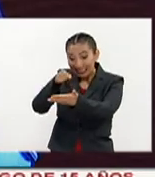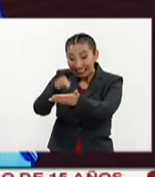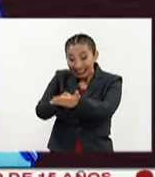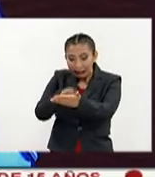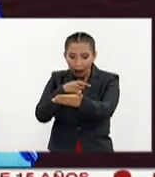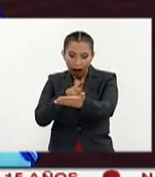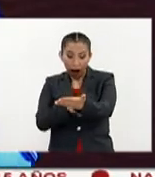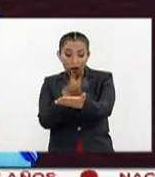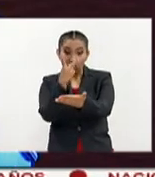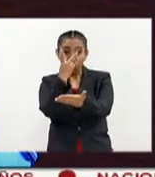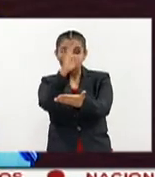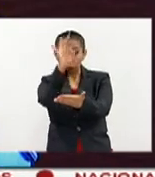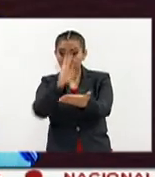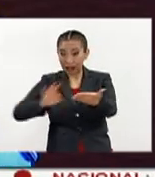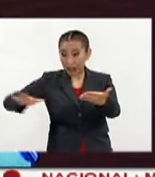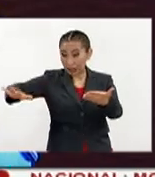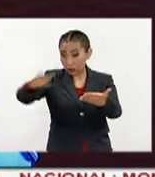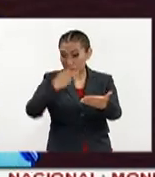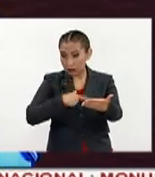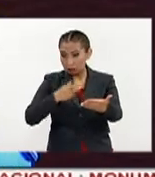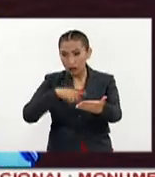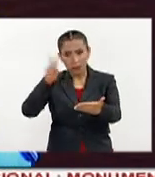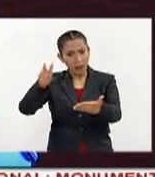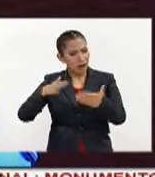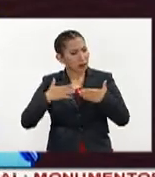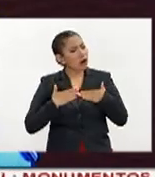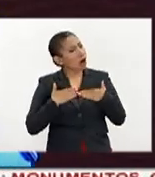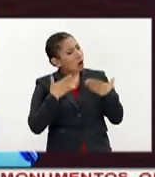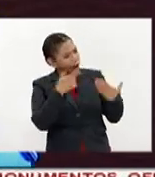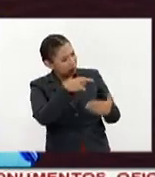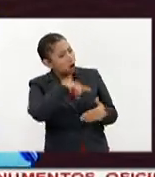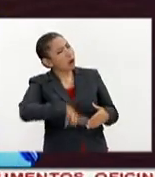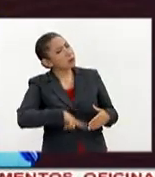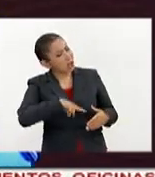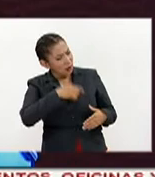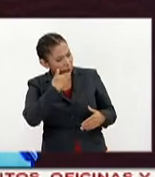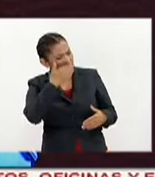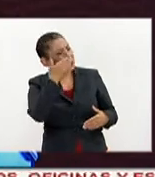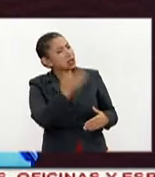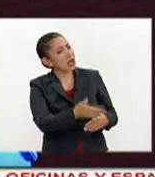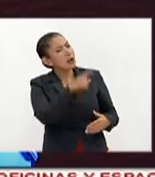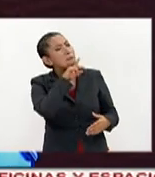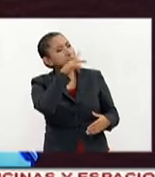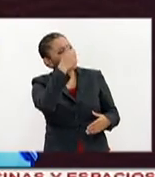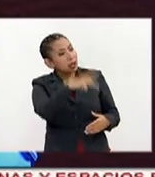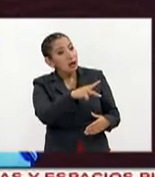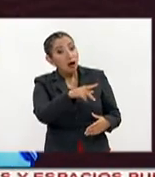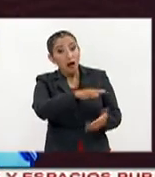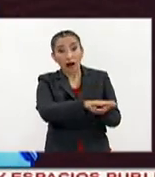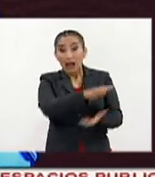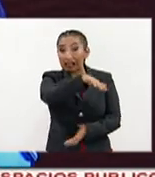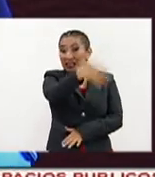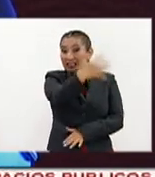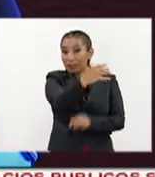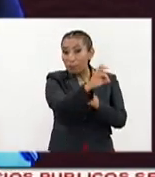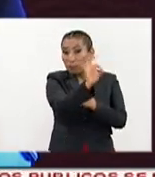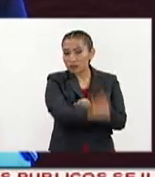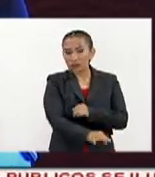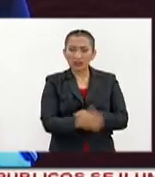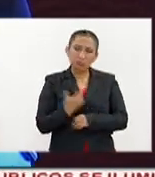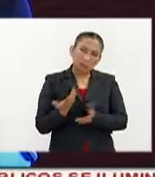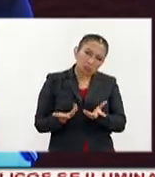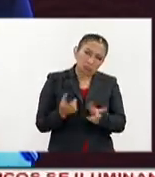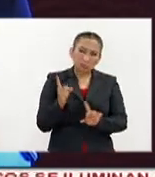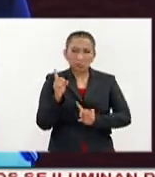solo 2% de los mexicanos confía mucho en que el gobierno hace lo correcto por el país y otro 15%